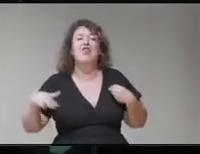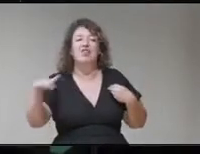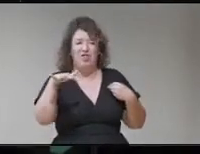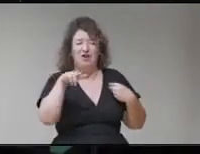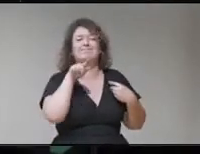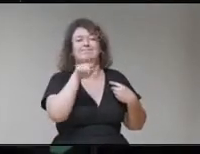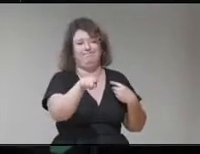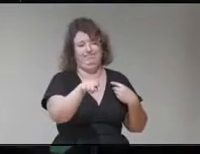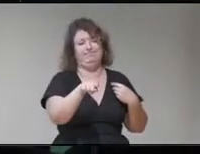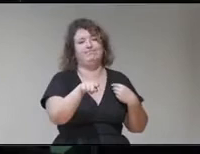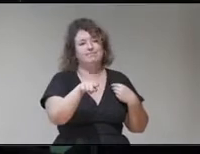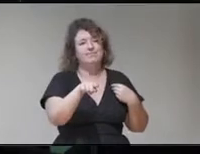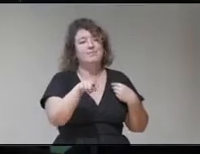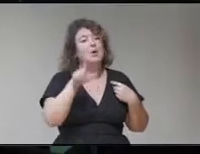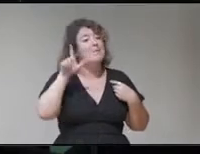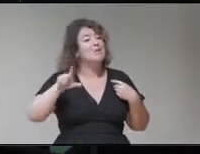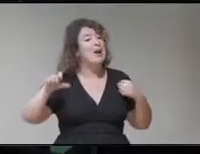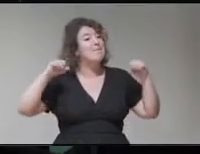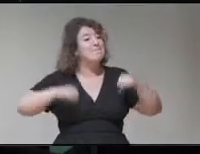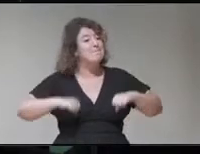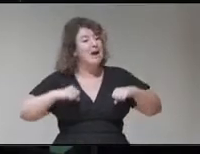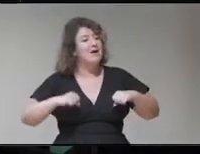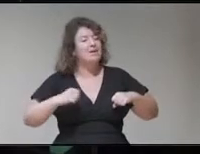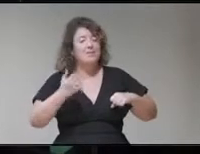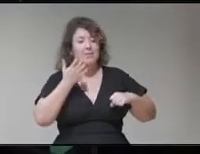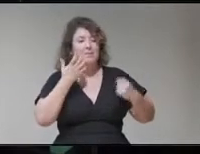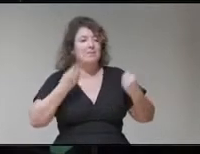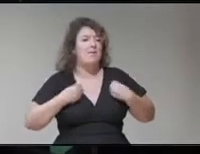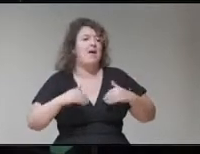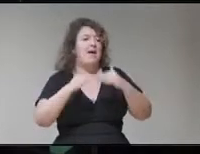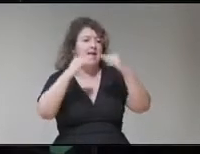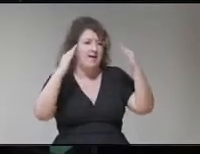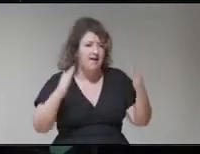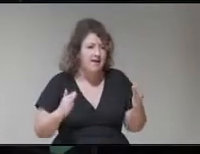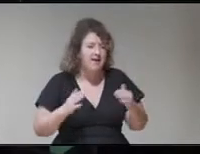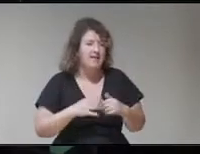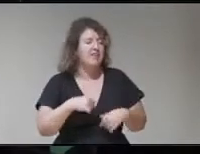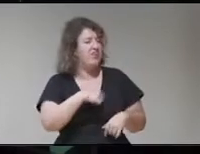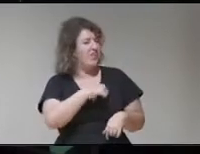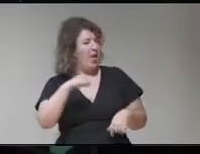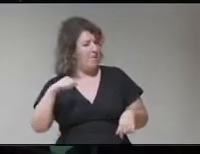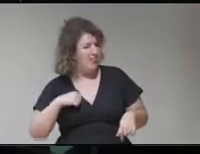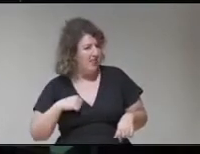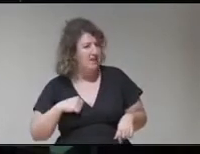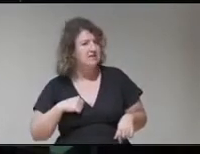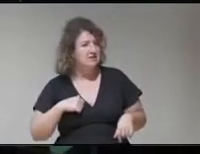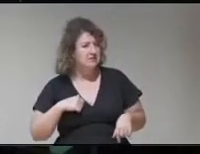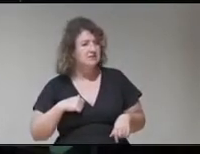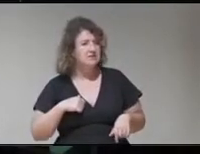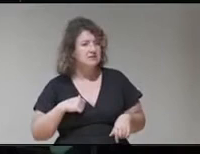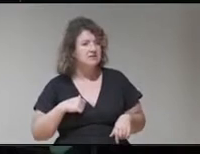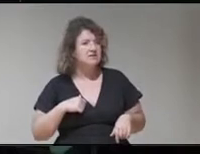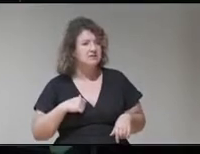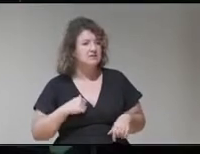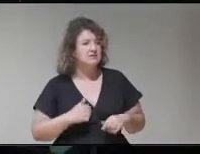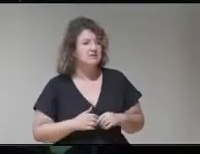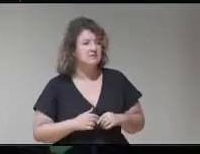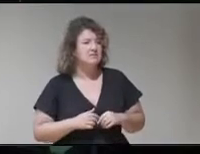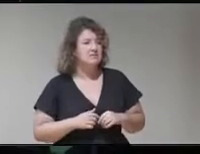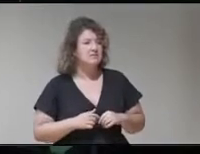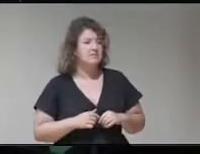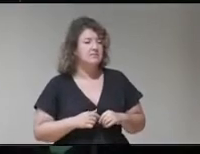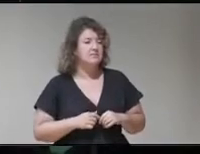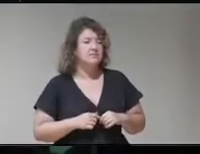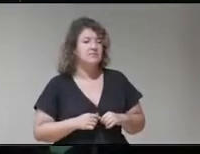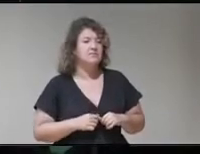De tal manera que aquellas personas mayores que vivían en su casa, que eran independientes y que pues tenían una